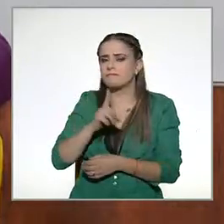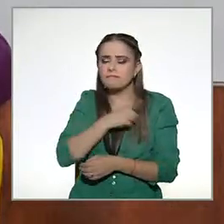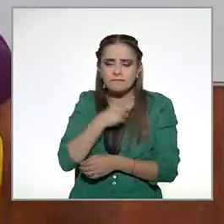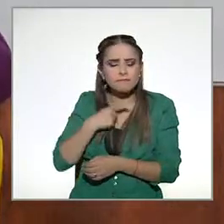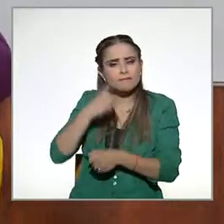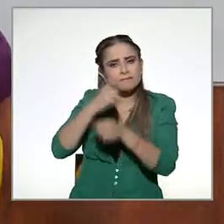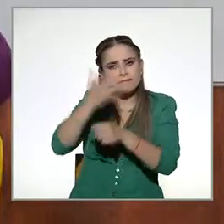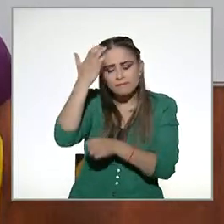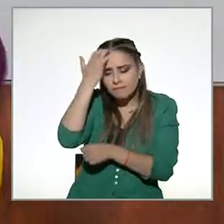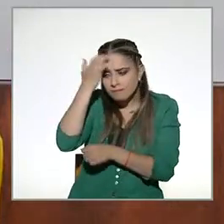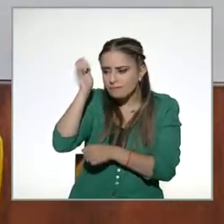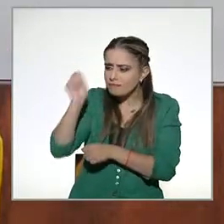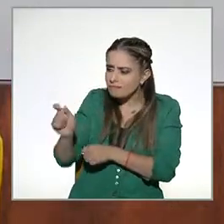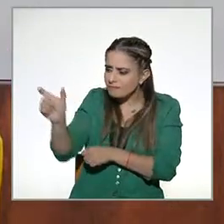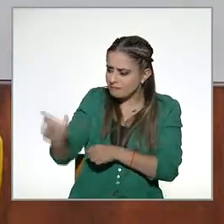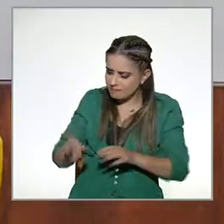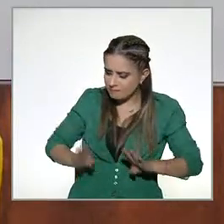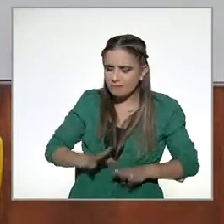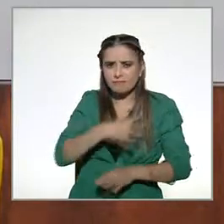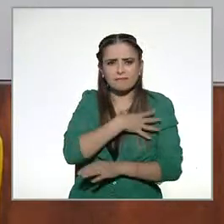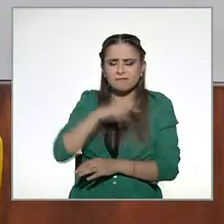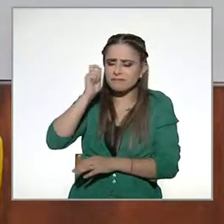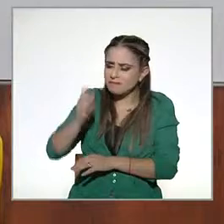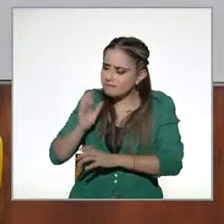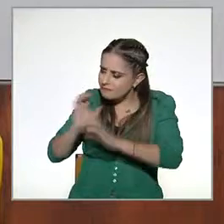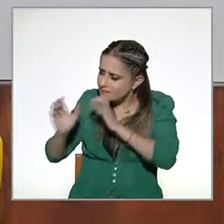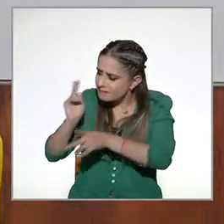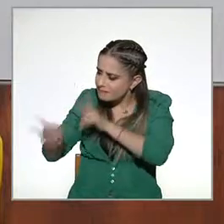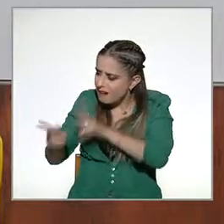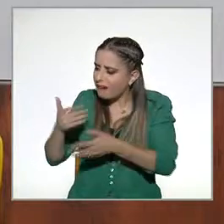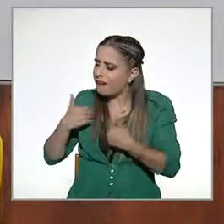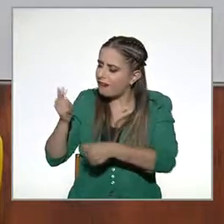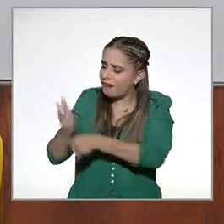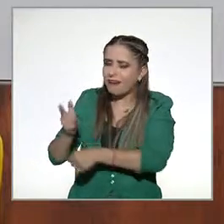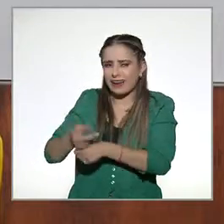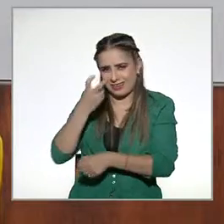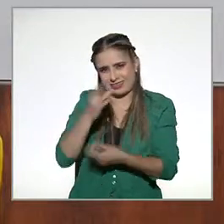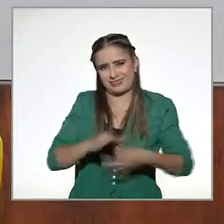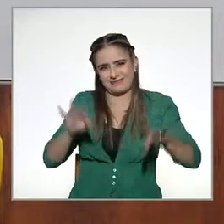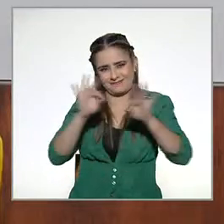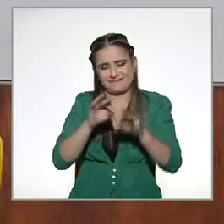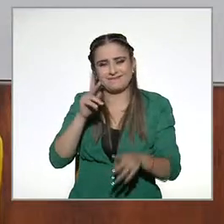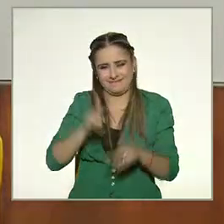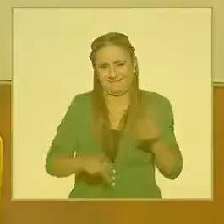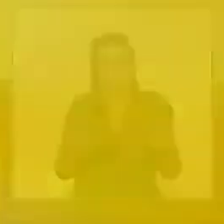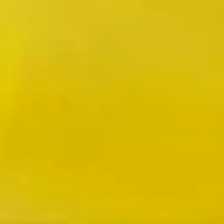y todo lo que nuestros hijos son. Pero vamos a seguir platicando de esto después de esta pausa. No se vaya.